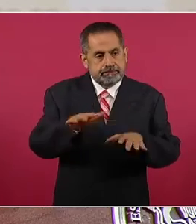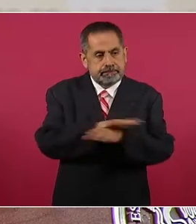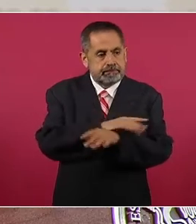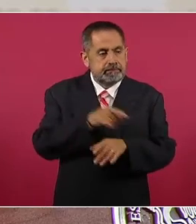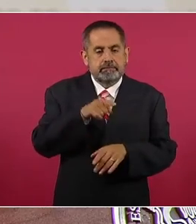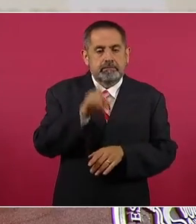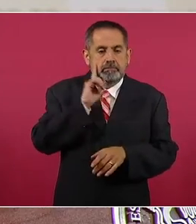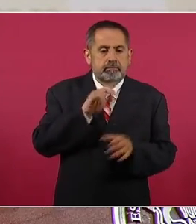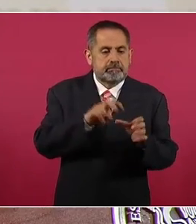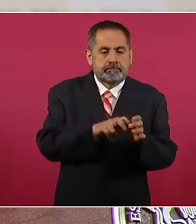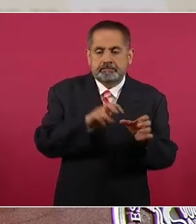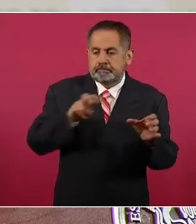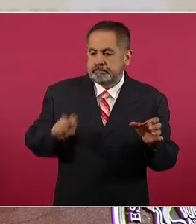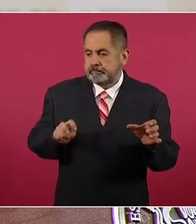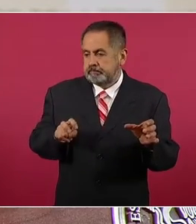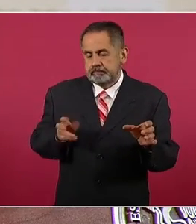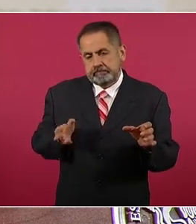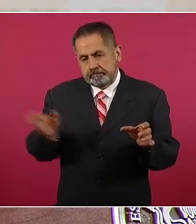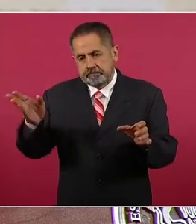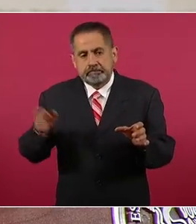de